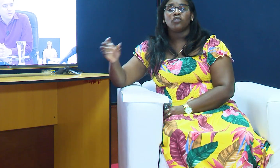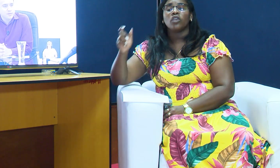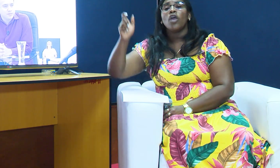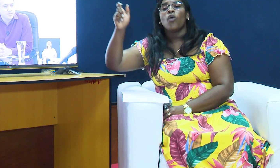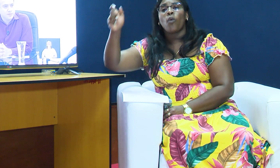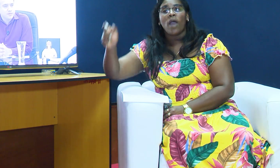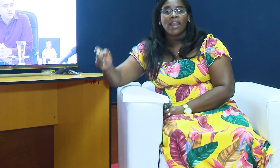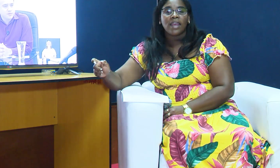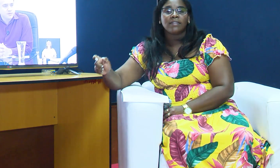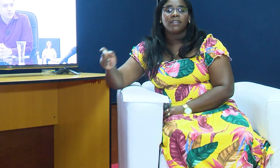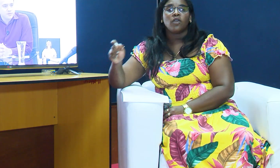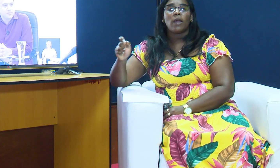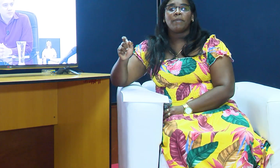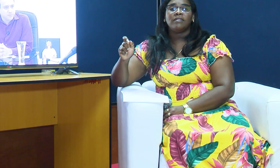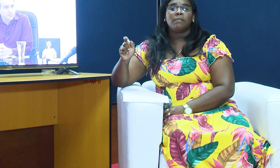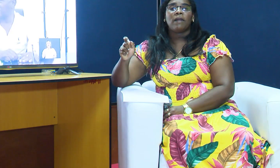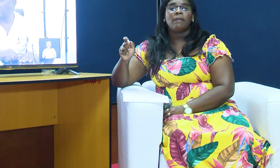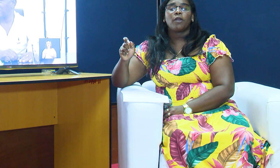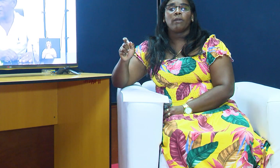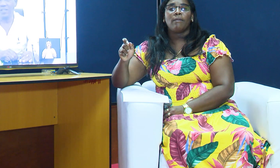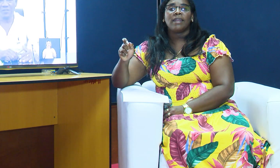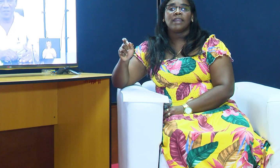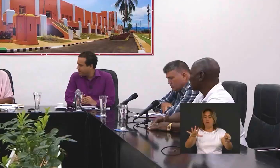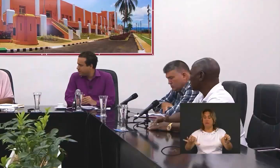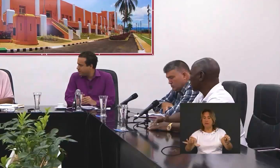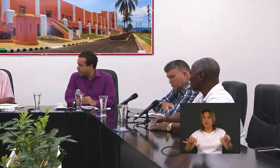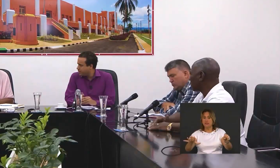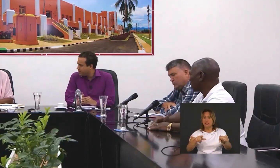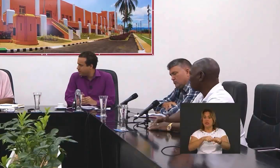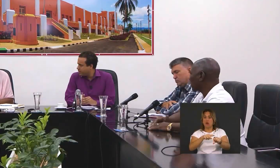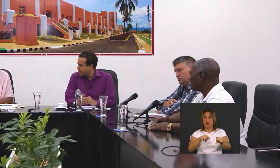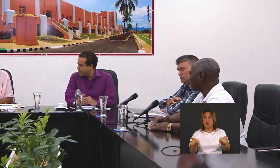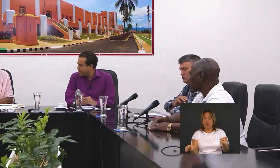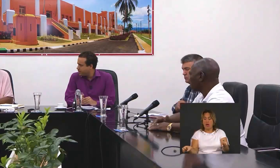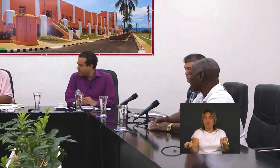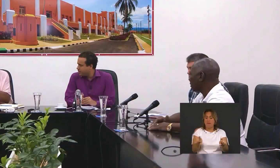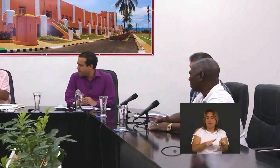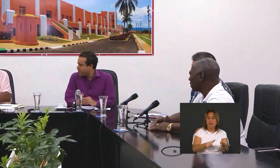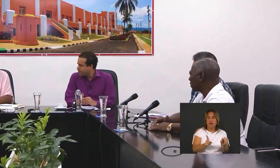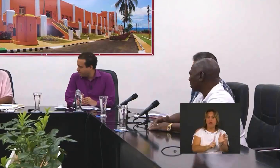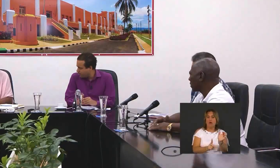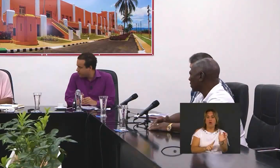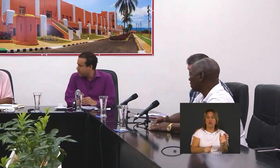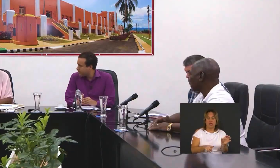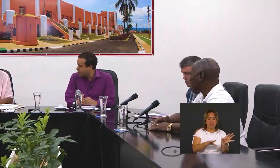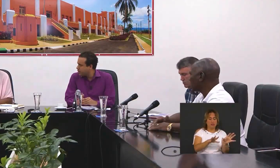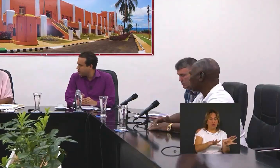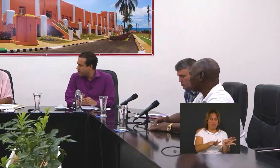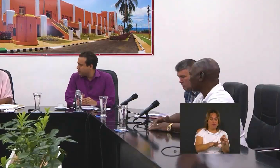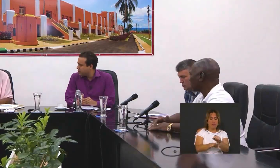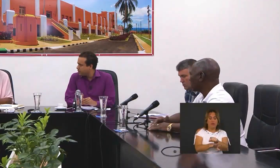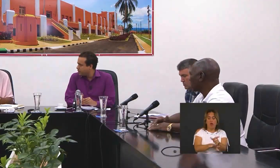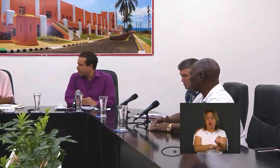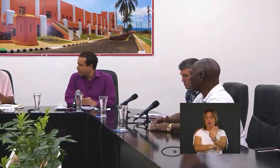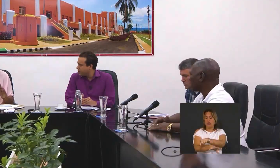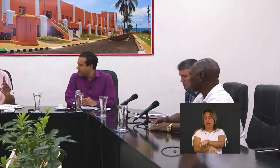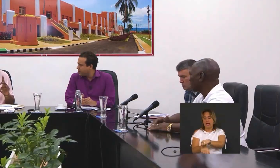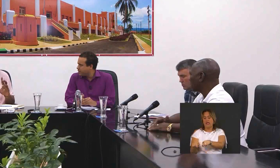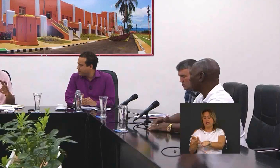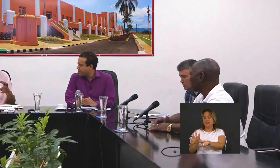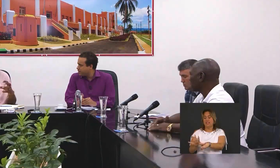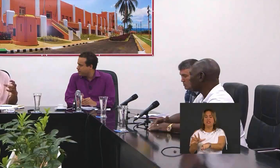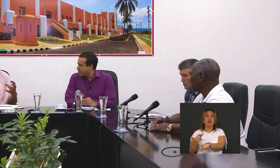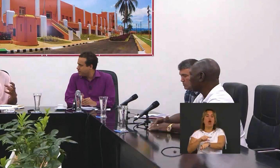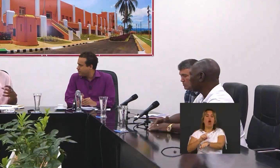los tiros? ¿Cuáles han sido las principales problemáticas que se han abordado? ¿Qué sucede con este tema en cada territorio?